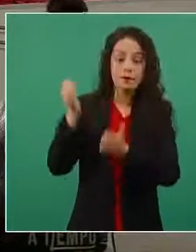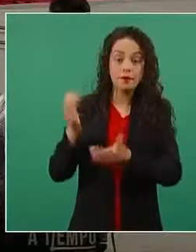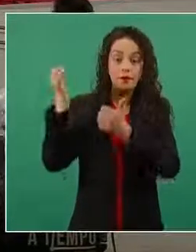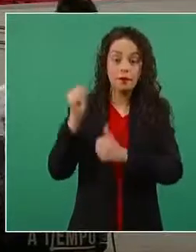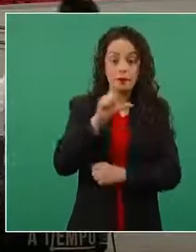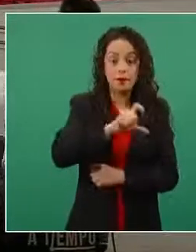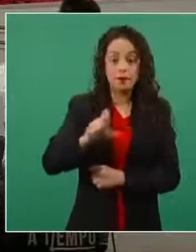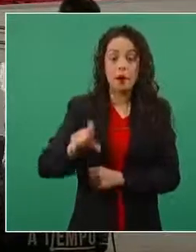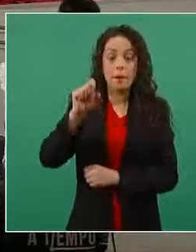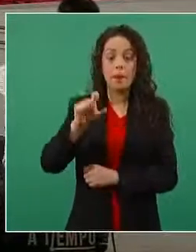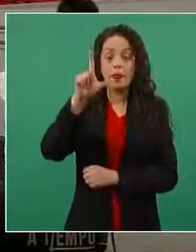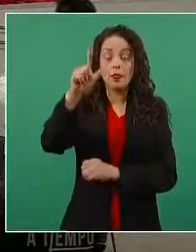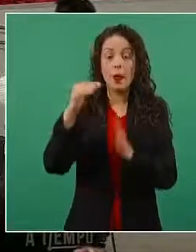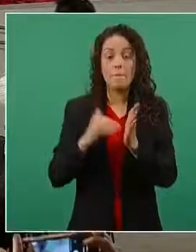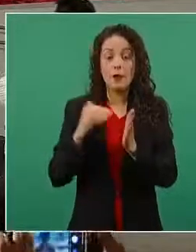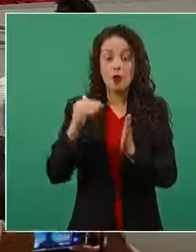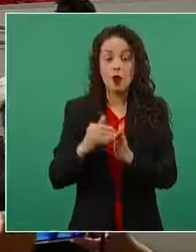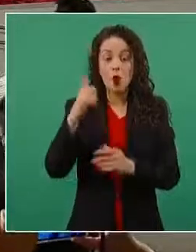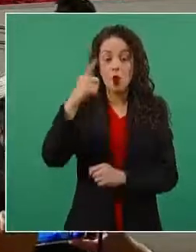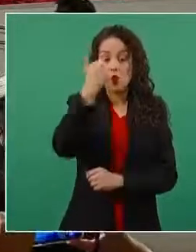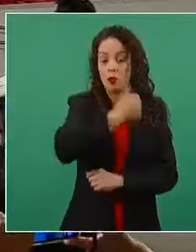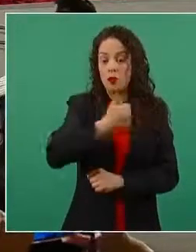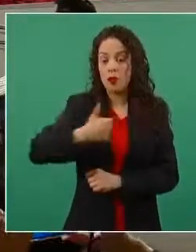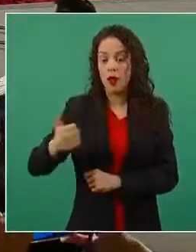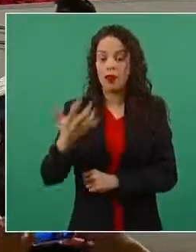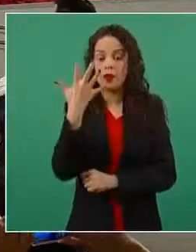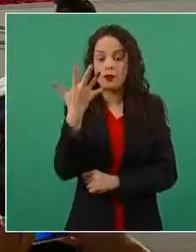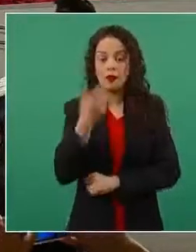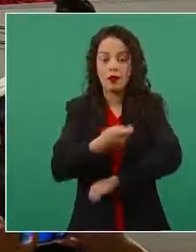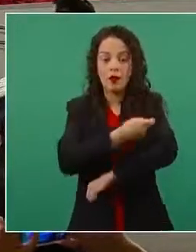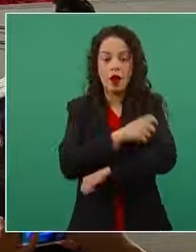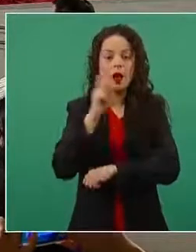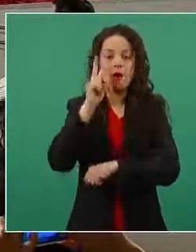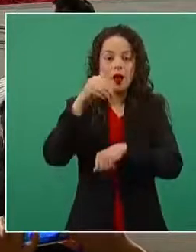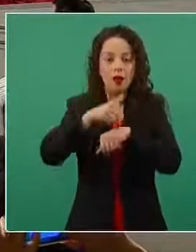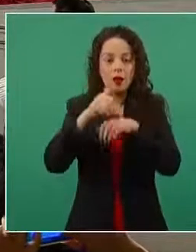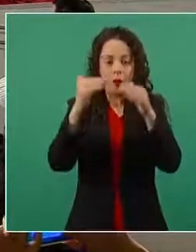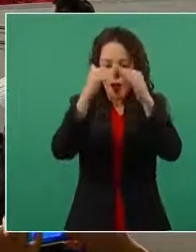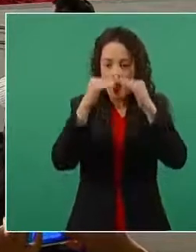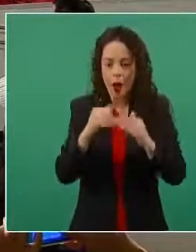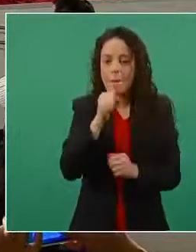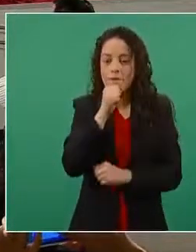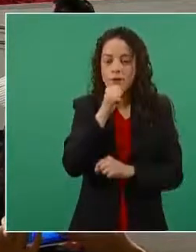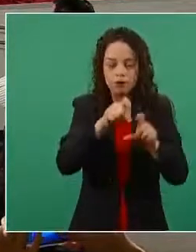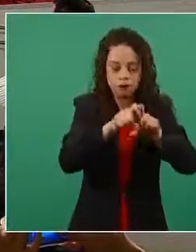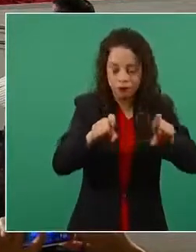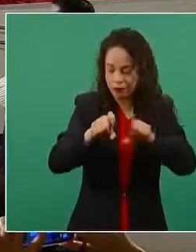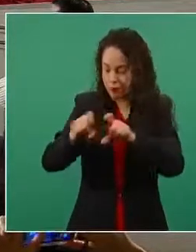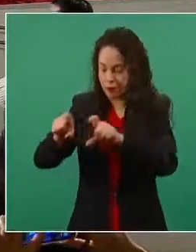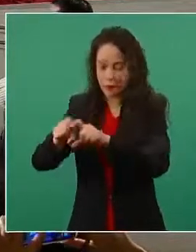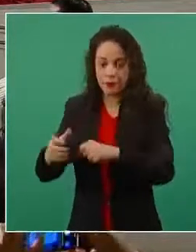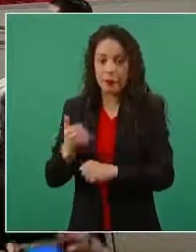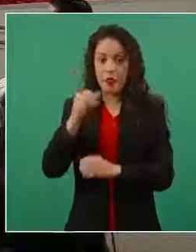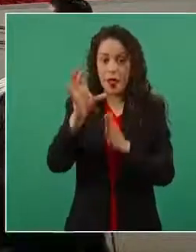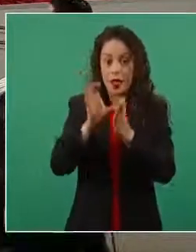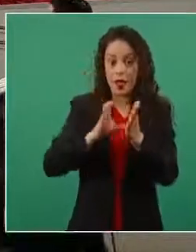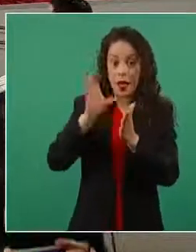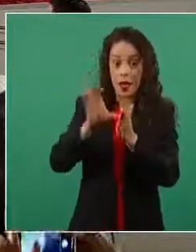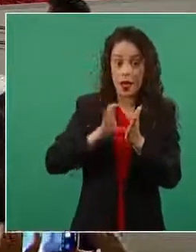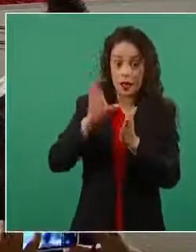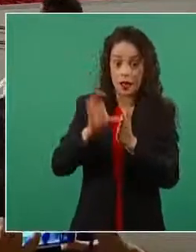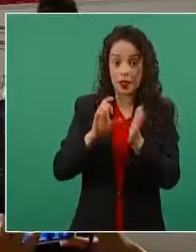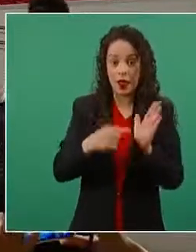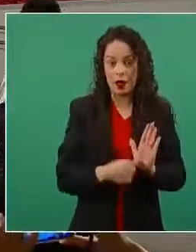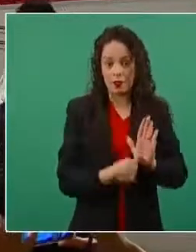dosis de vacunas, de cada una de estas 5 vacunas, está ahí el número indicado. Y tenemos el calendario, esta sí es la última que yo